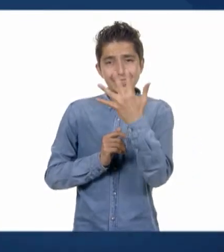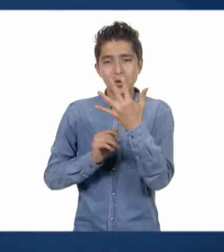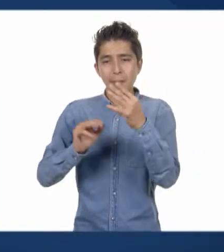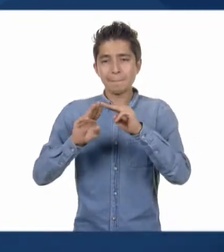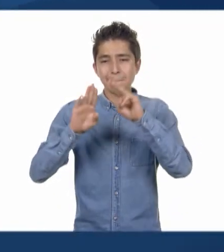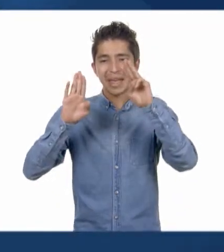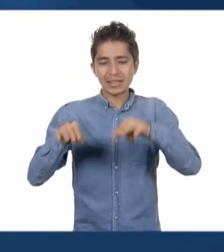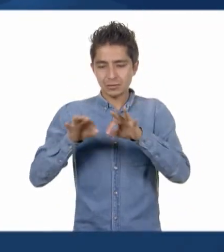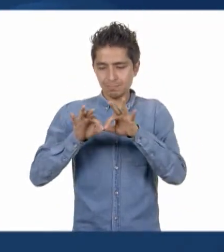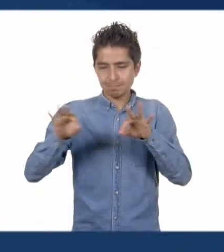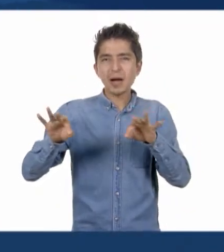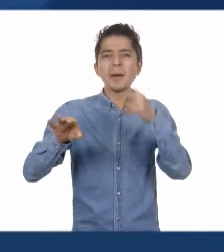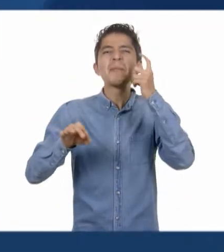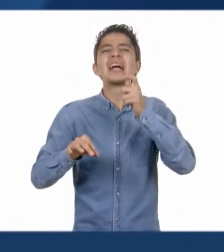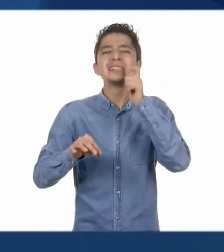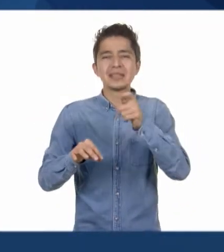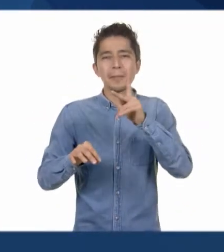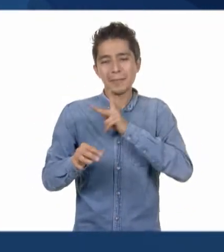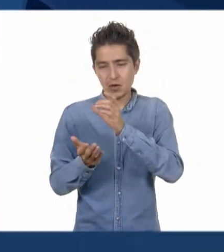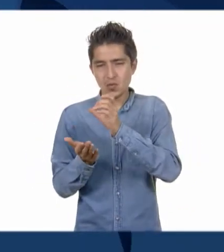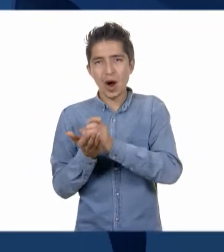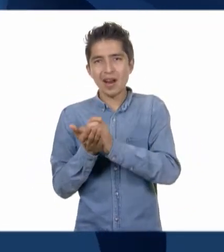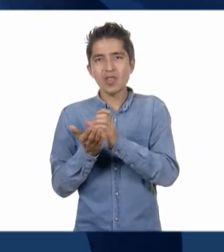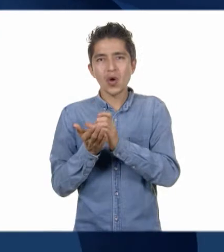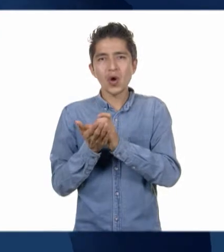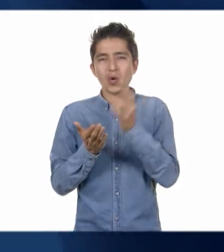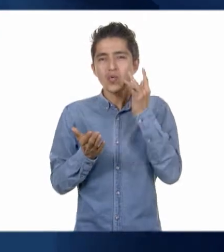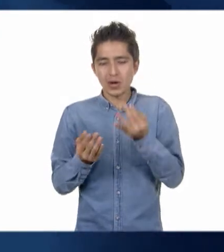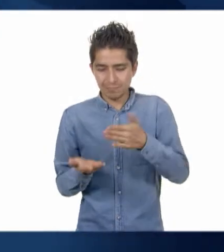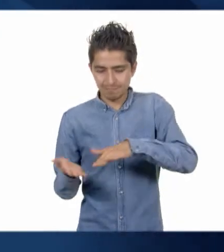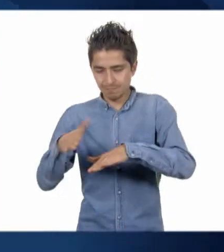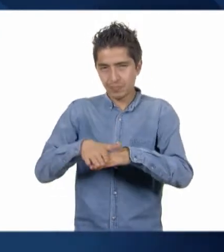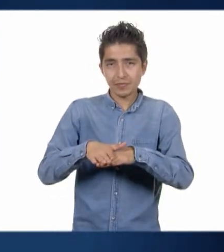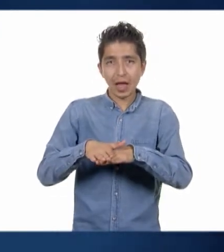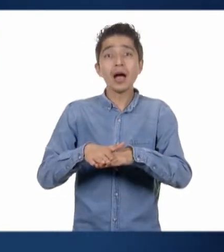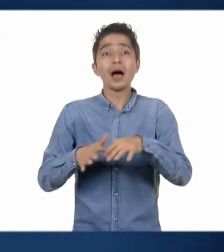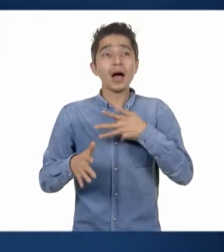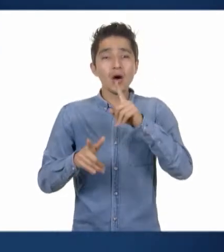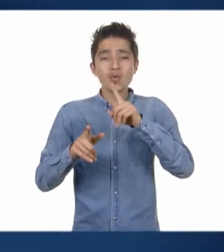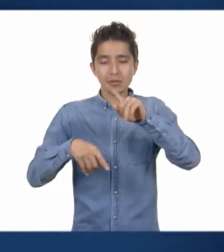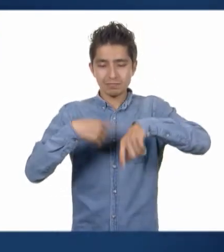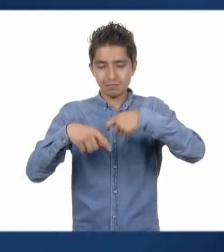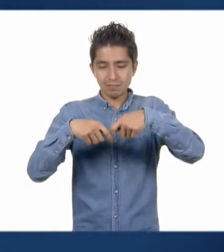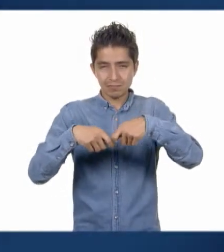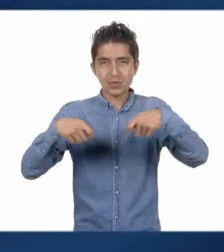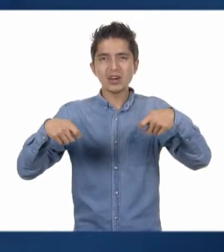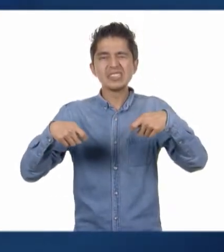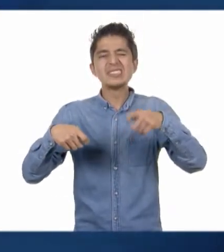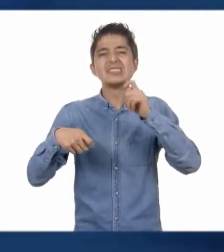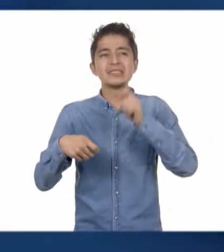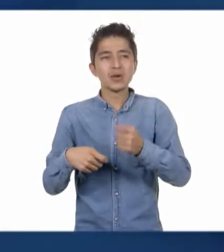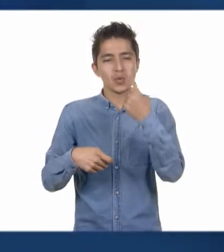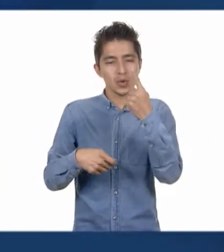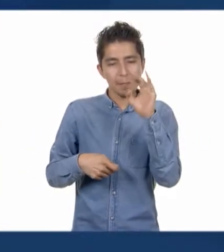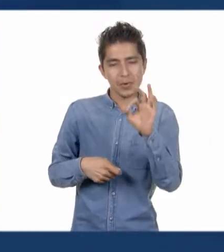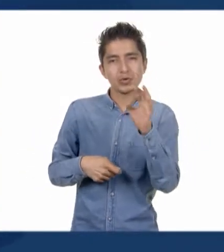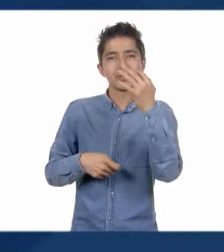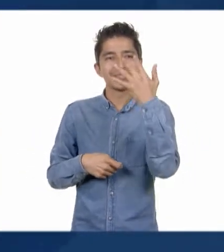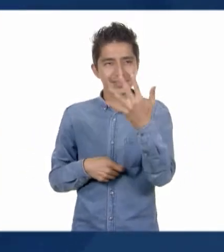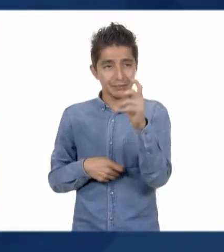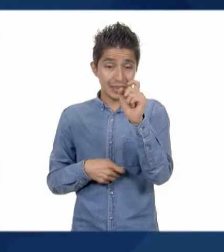para forrar mis cuadernos. En mi cabello uso un moño que hice con 1.25 metros de